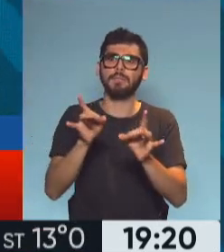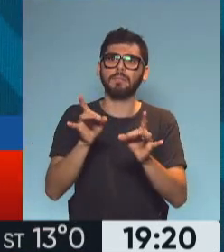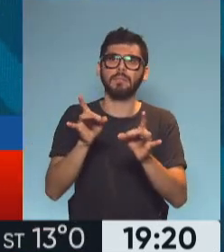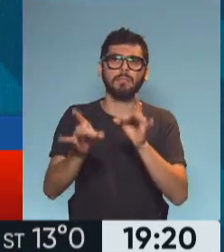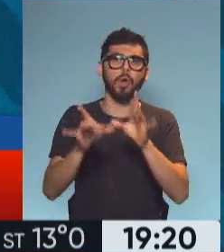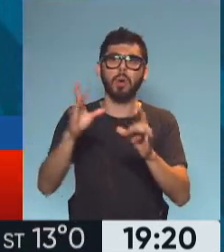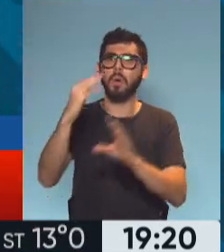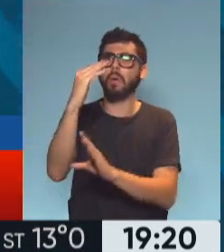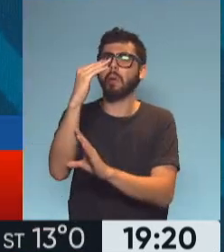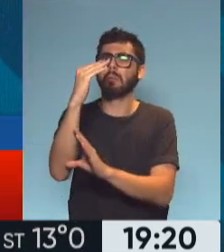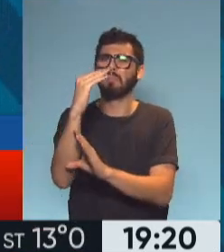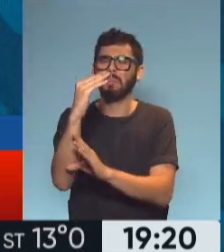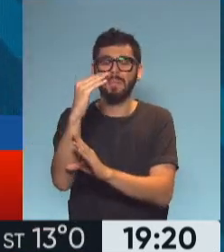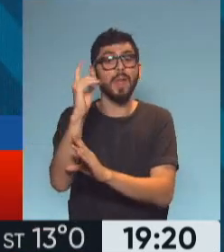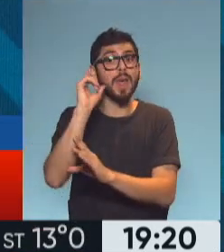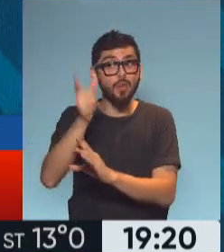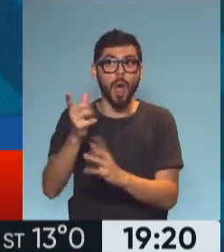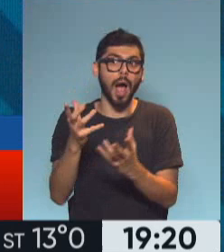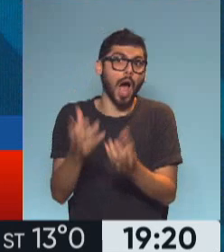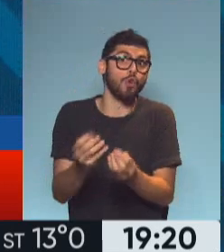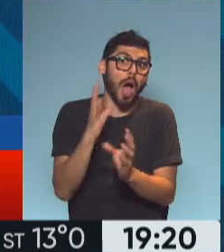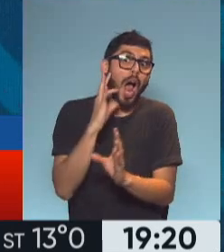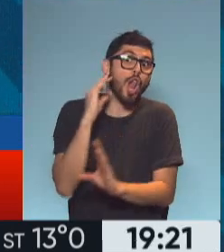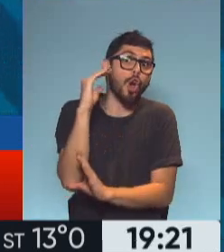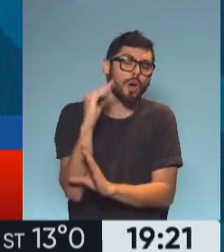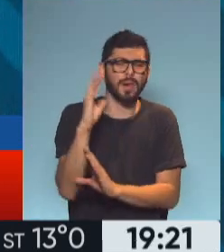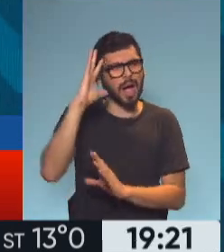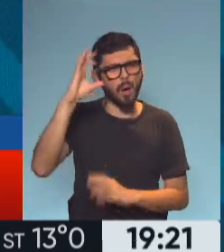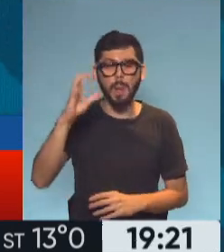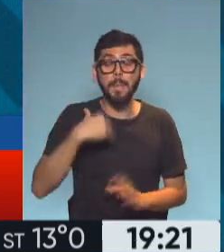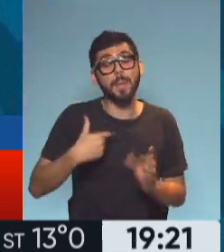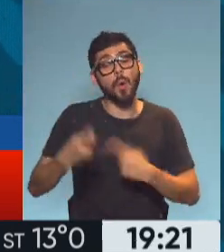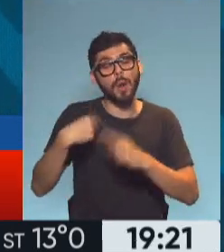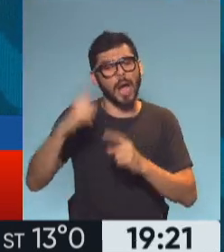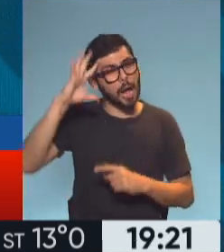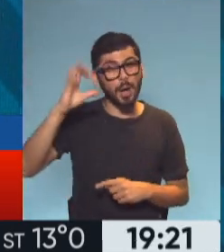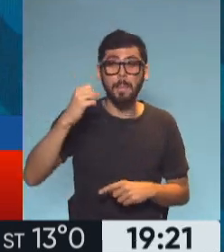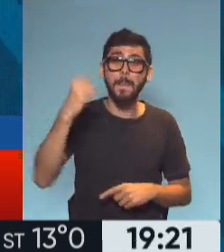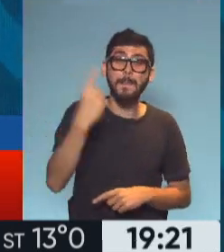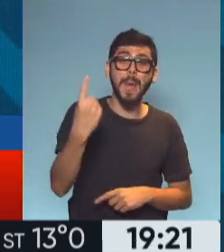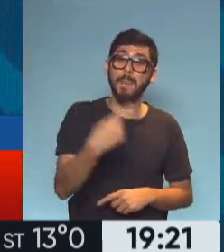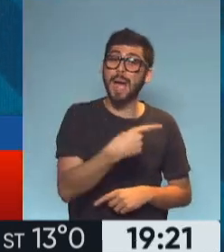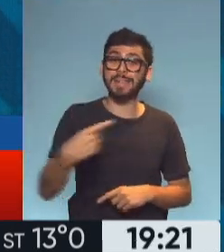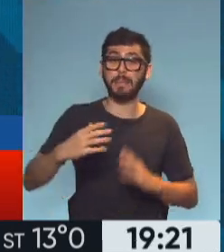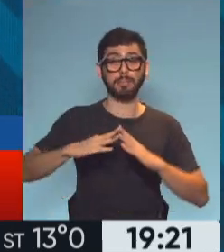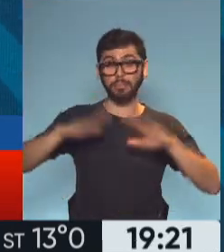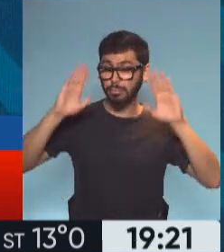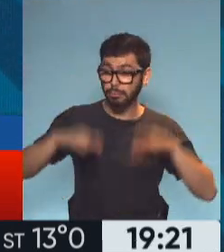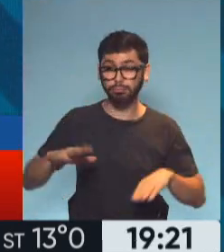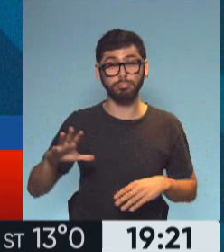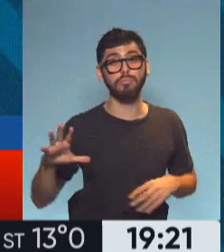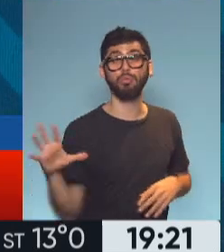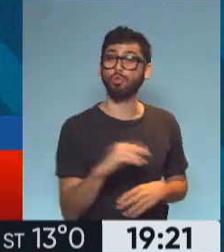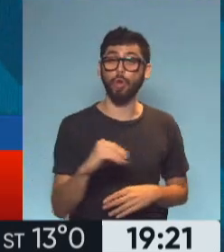y yo creo que van a tener que ser vamos a tener que volver se acuerda la primer semana esa que todo el mundo se aisló cuando apenas